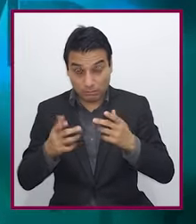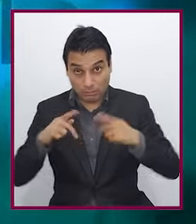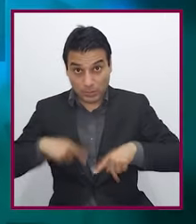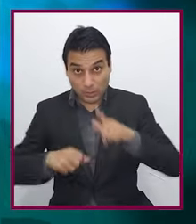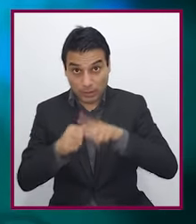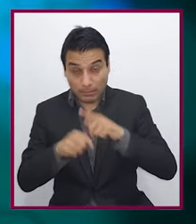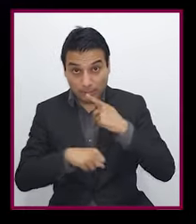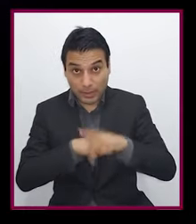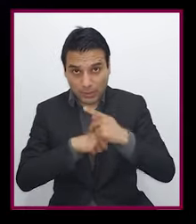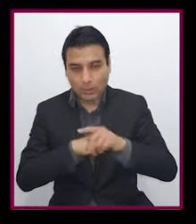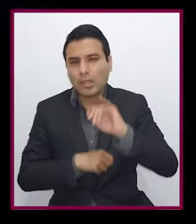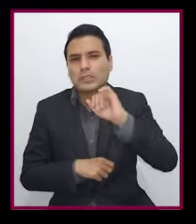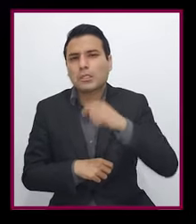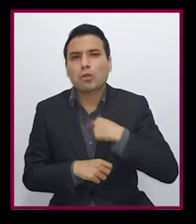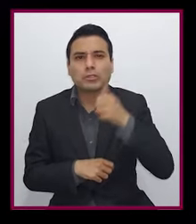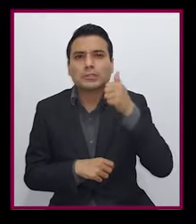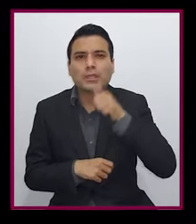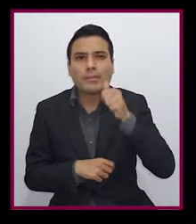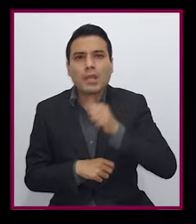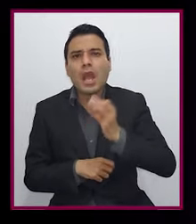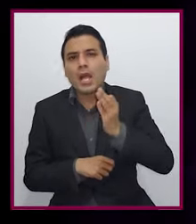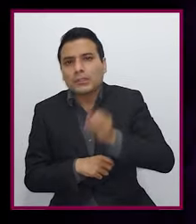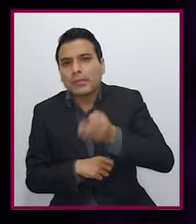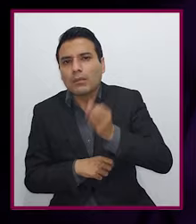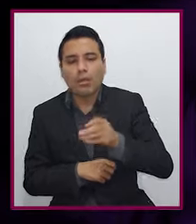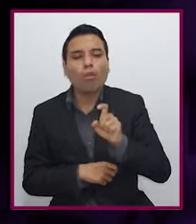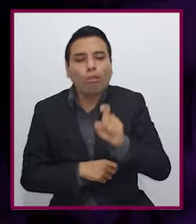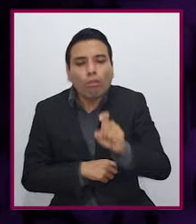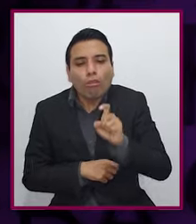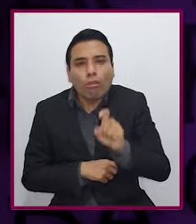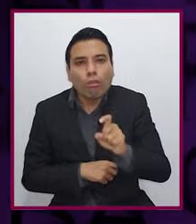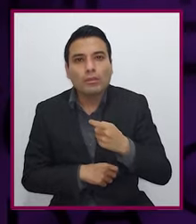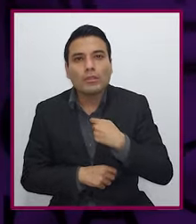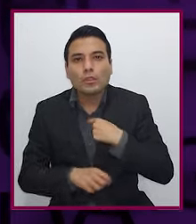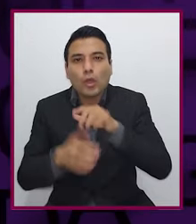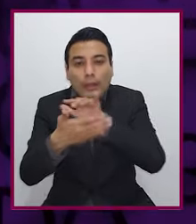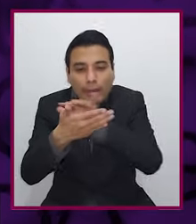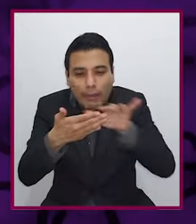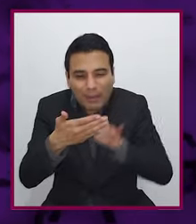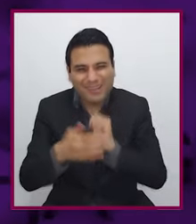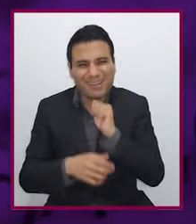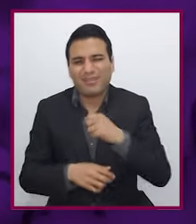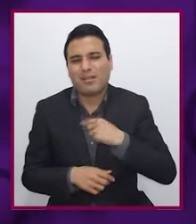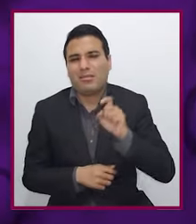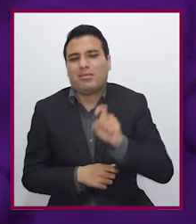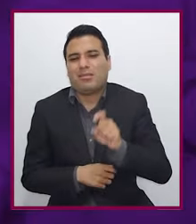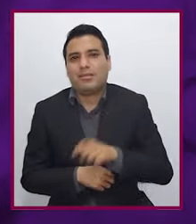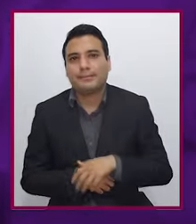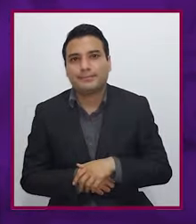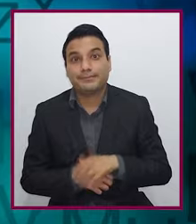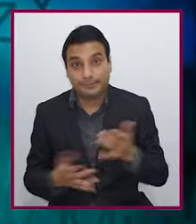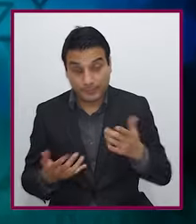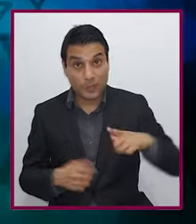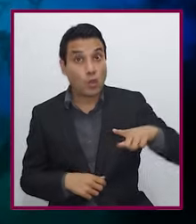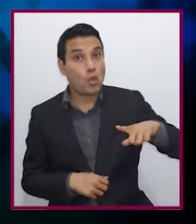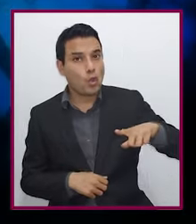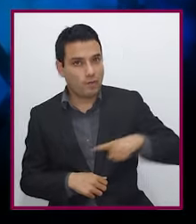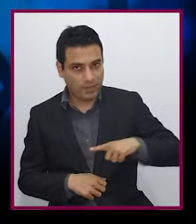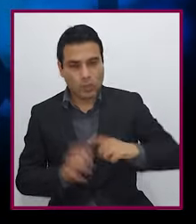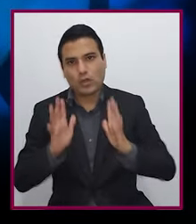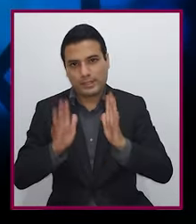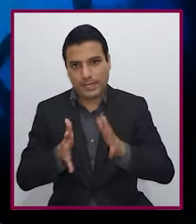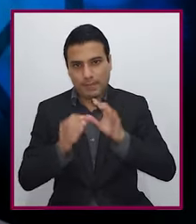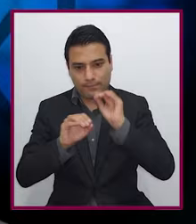nuestros datos personales? Pues porque luego le damos aceptar a todo lo que encontramos en internet sin leer la letra chiquita. Por eso el